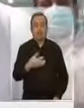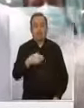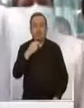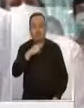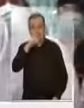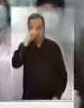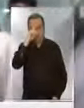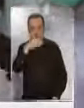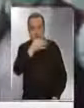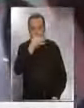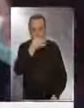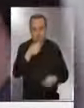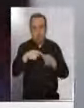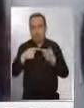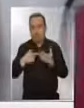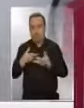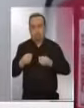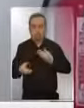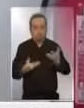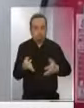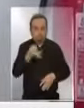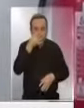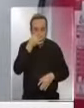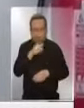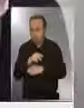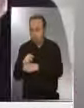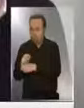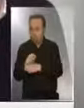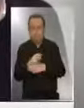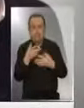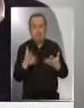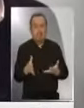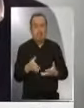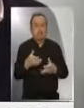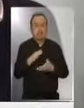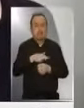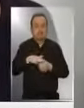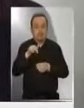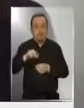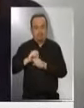donde aprovechó la oportunidad de verificar en terreno la situación local